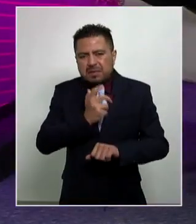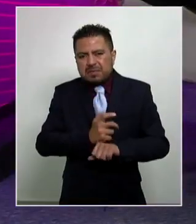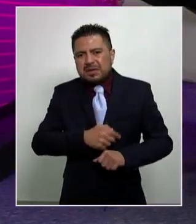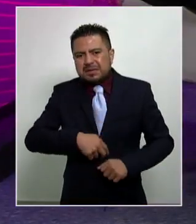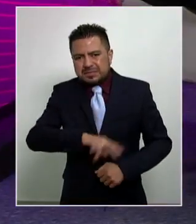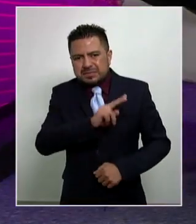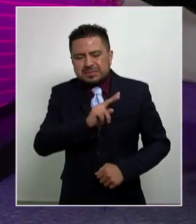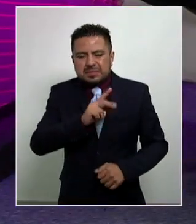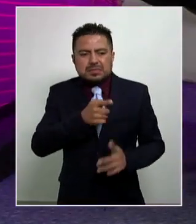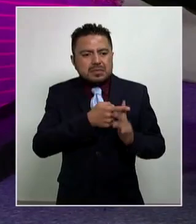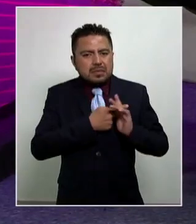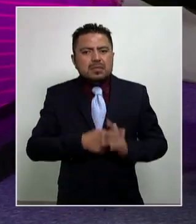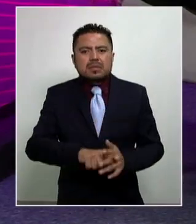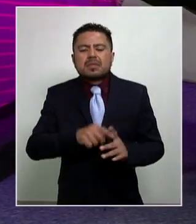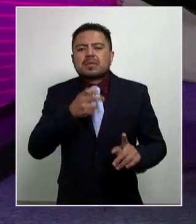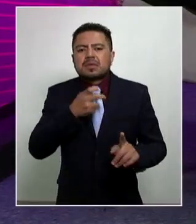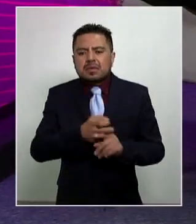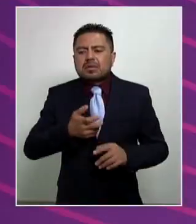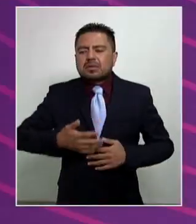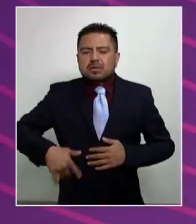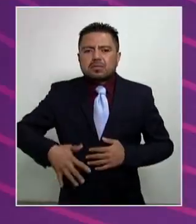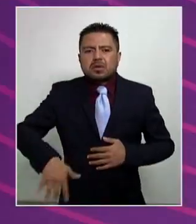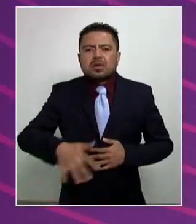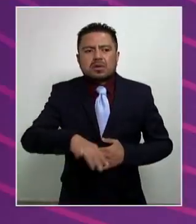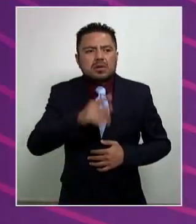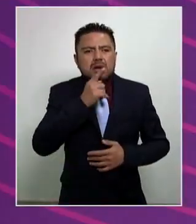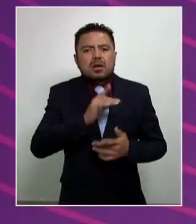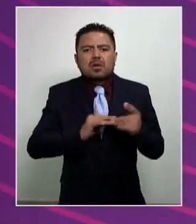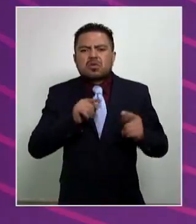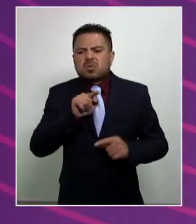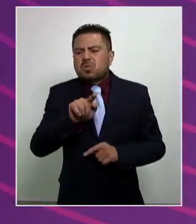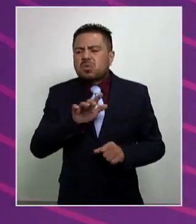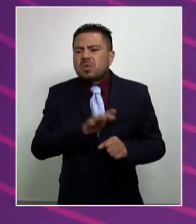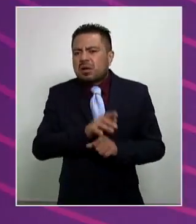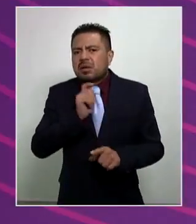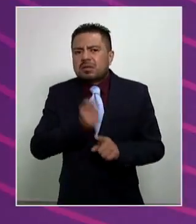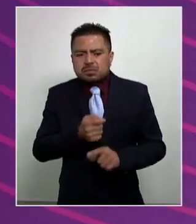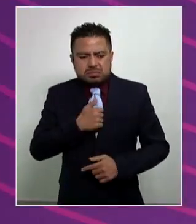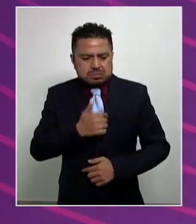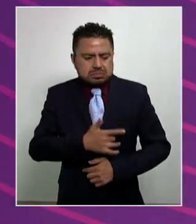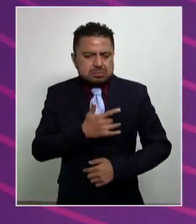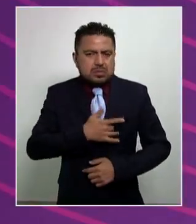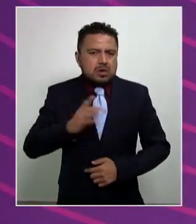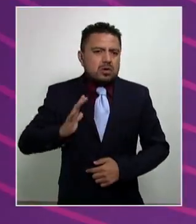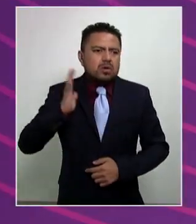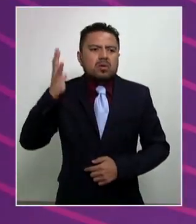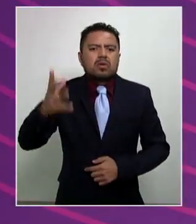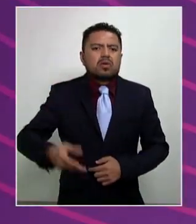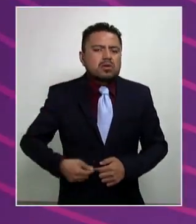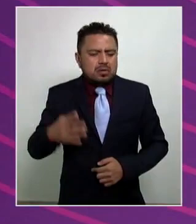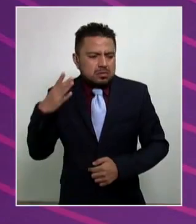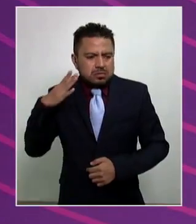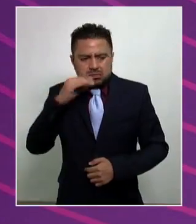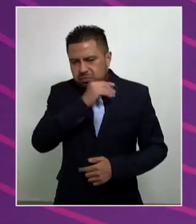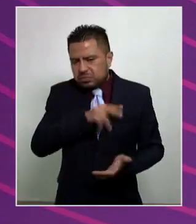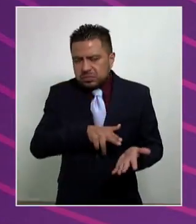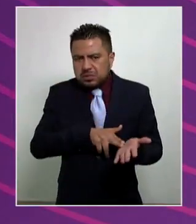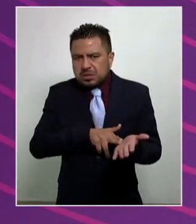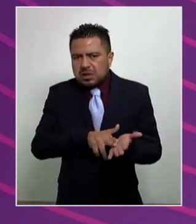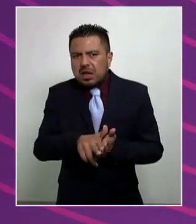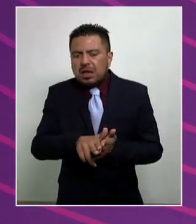Y entonces empiezan estos referentes de búsqueda a decir, bueno, ¿y tú qué eres? Me siento orgullosamente negra, por supuesto. La